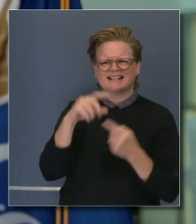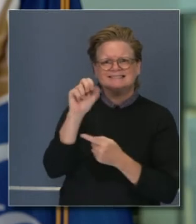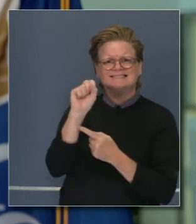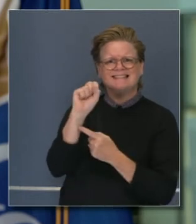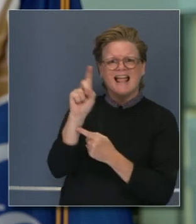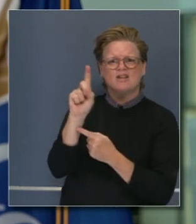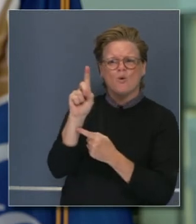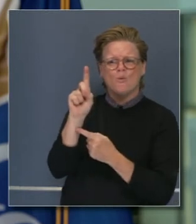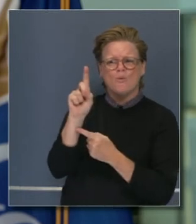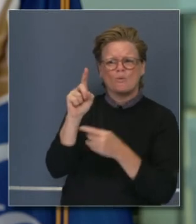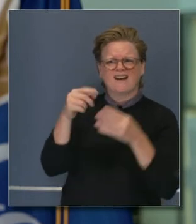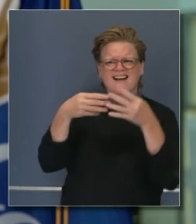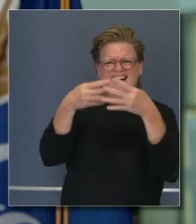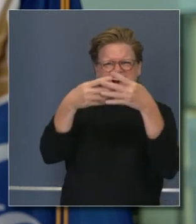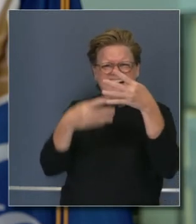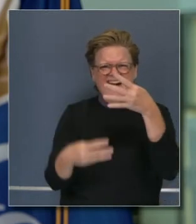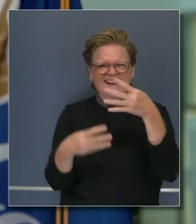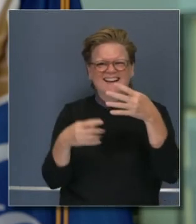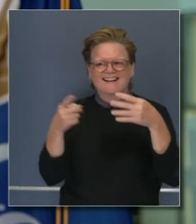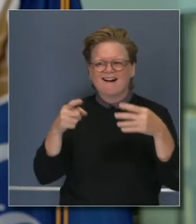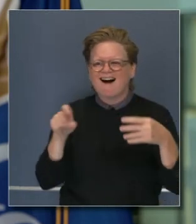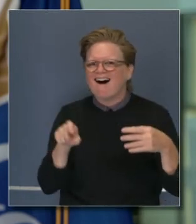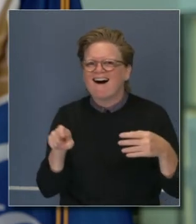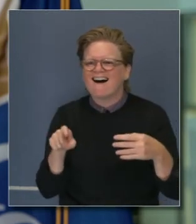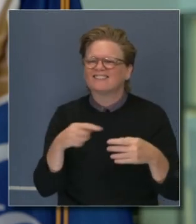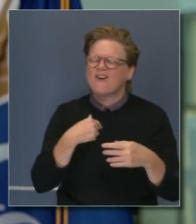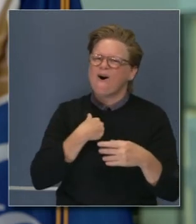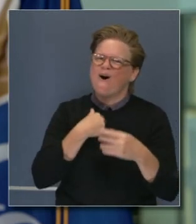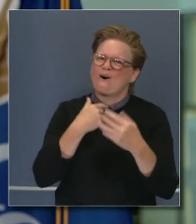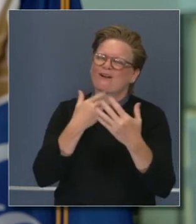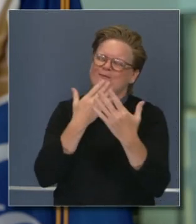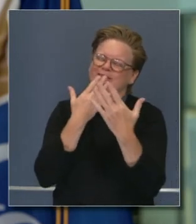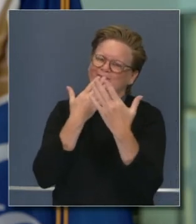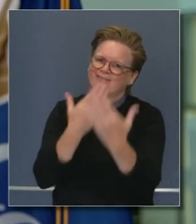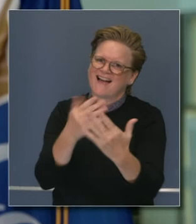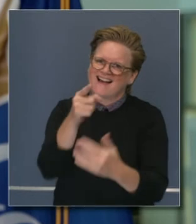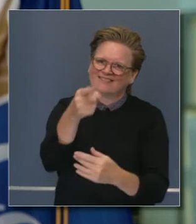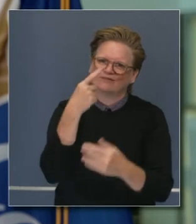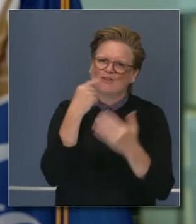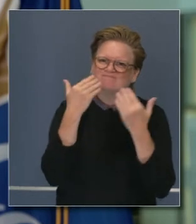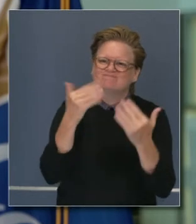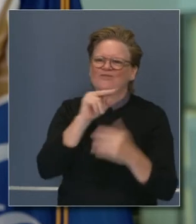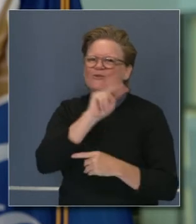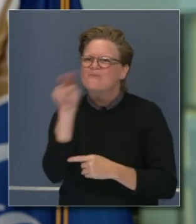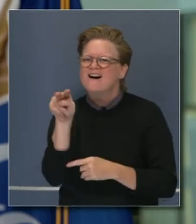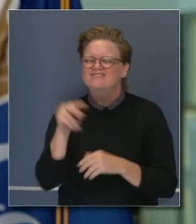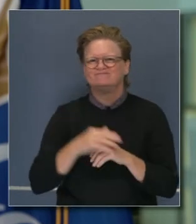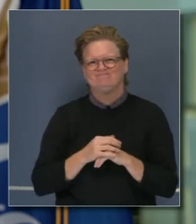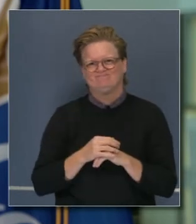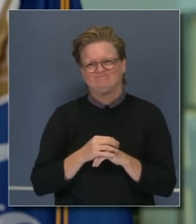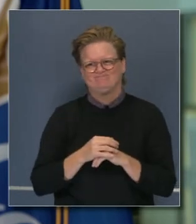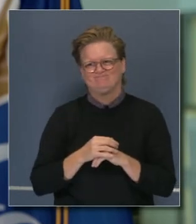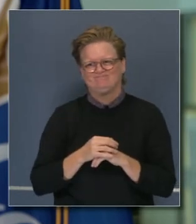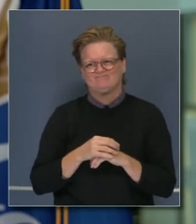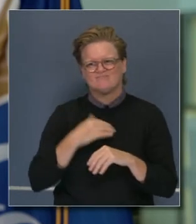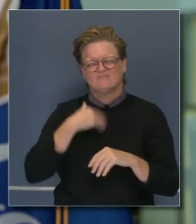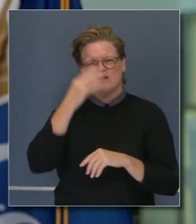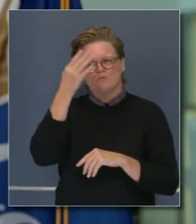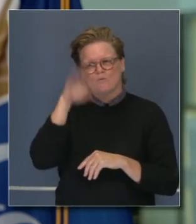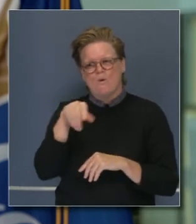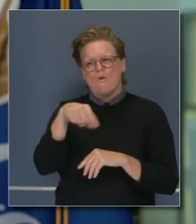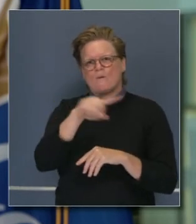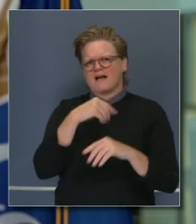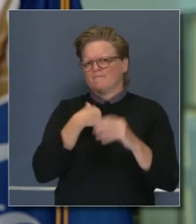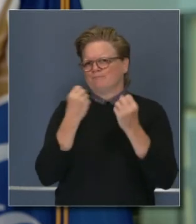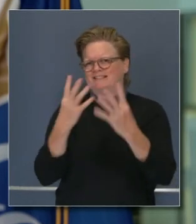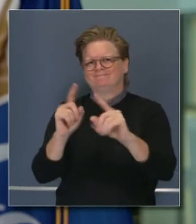todos esos detalles que aparecen en ese sitio web covid19.gov, que la gente tendrá